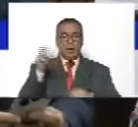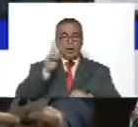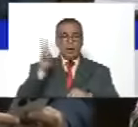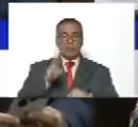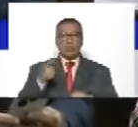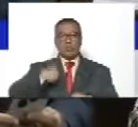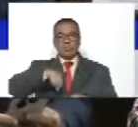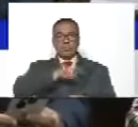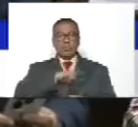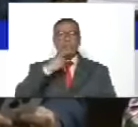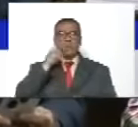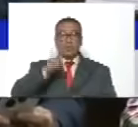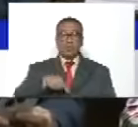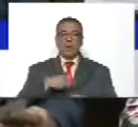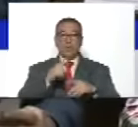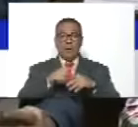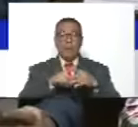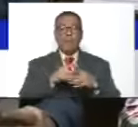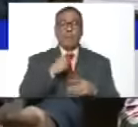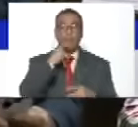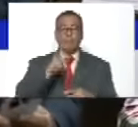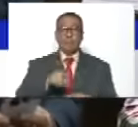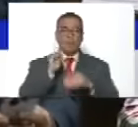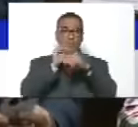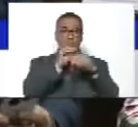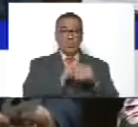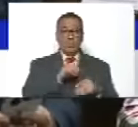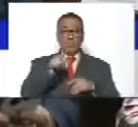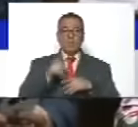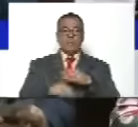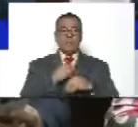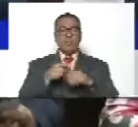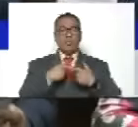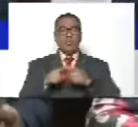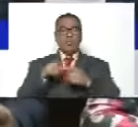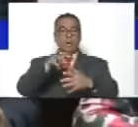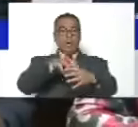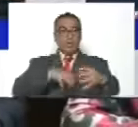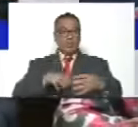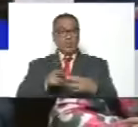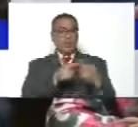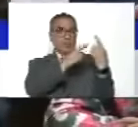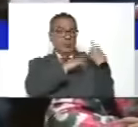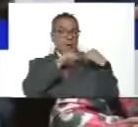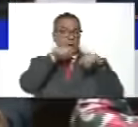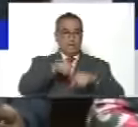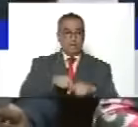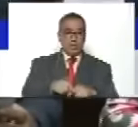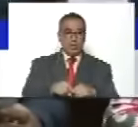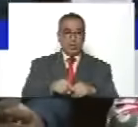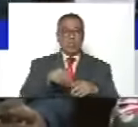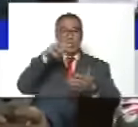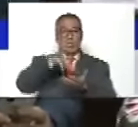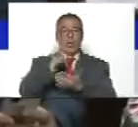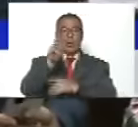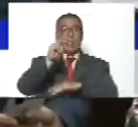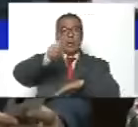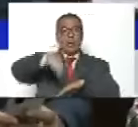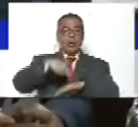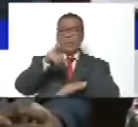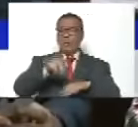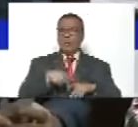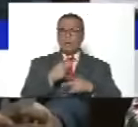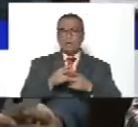también tenemos que ser enfáticos en algo. Y este es un mensaje que va dirigido a la mayoría que hoy representa esta Cámara de Parlamentarios. Esto no puede